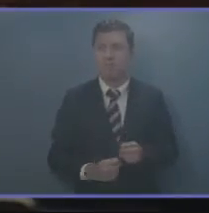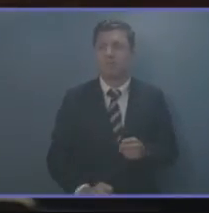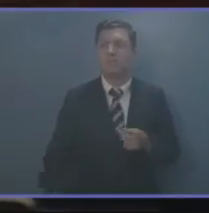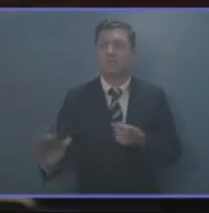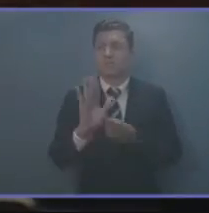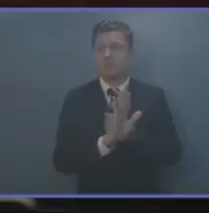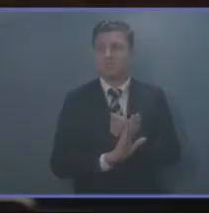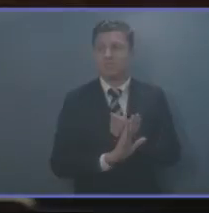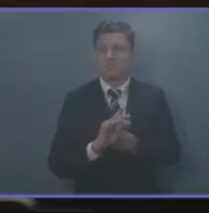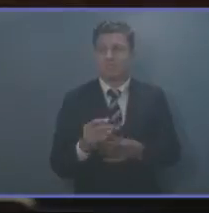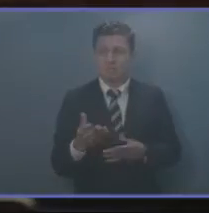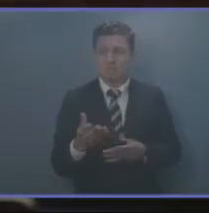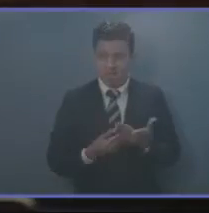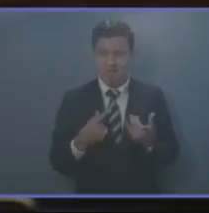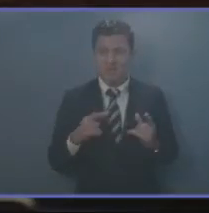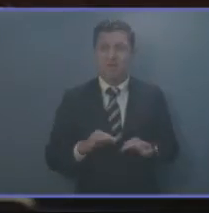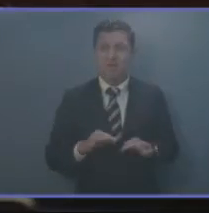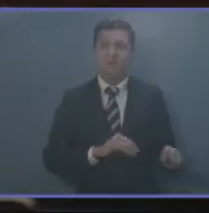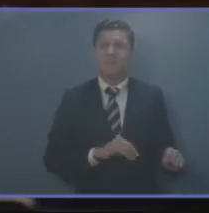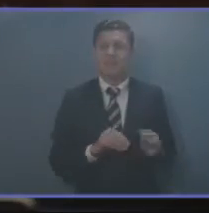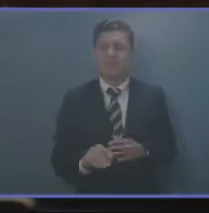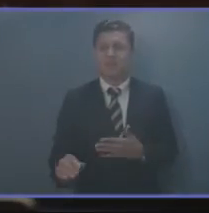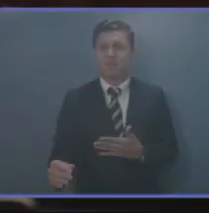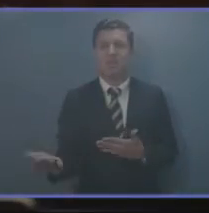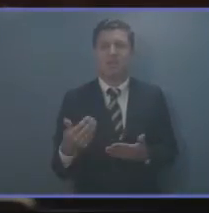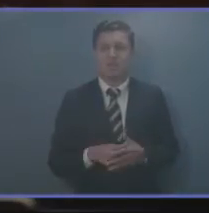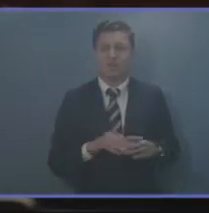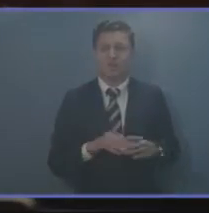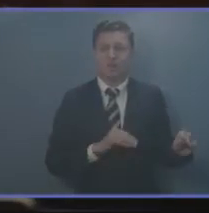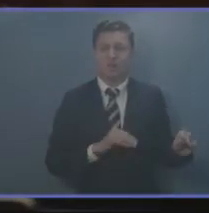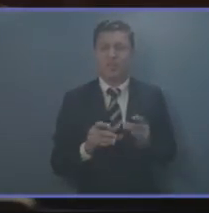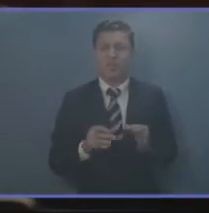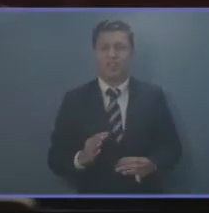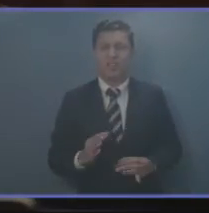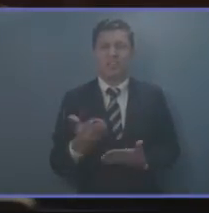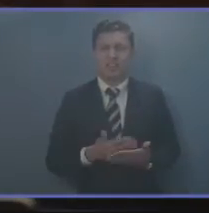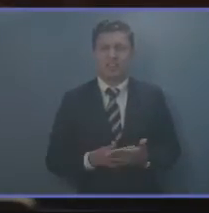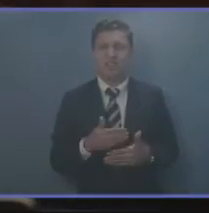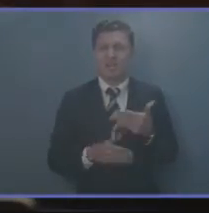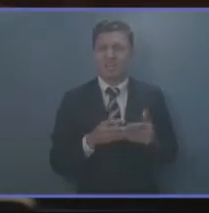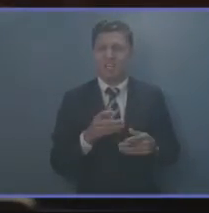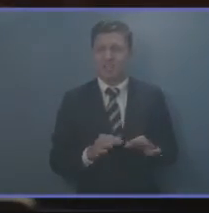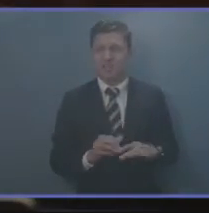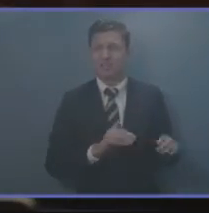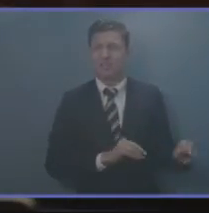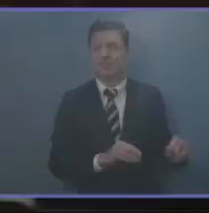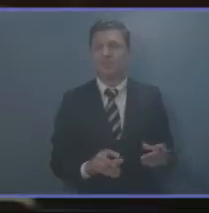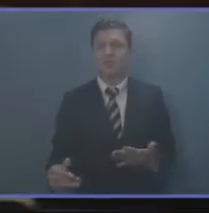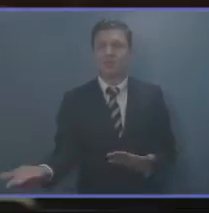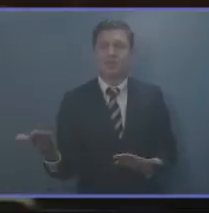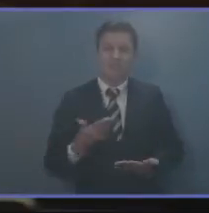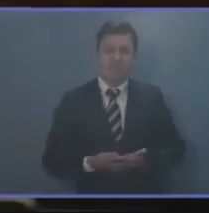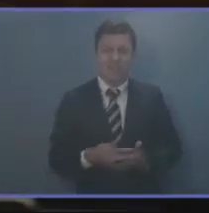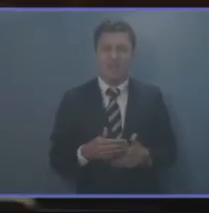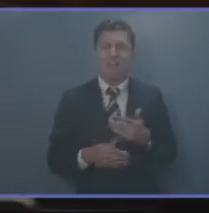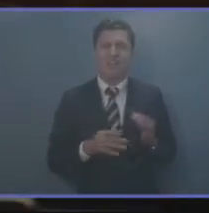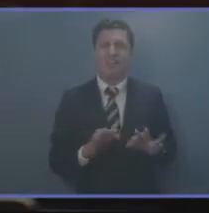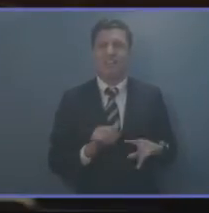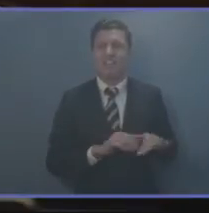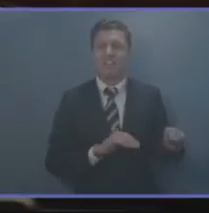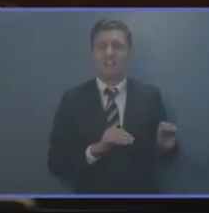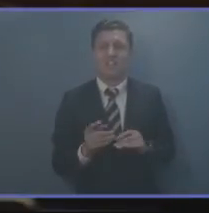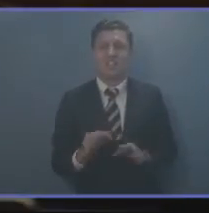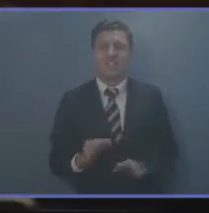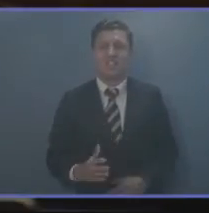el sentido que durante la vista pública, el juez de sentencia permitió que la Fiscalía presentara las resoluciones de la UTE sobre